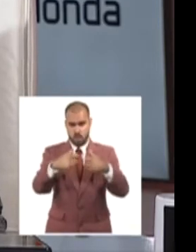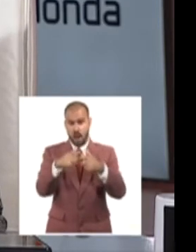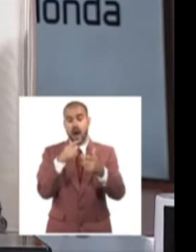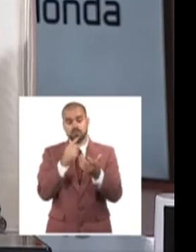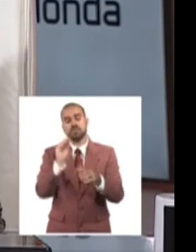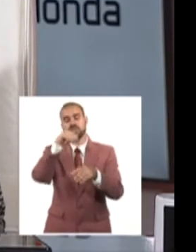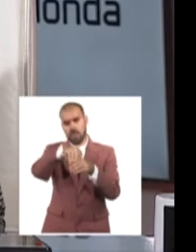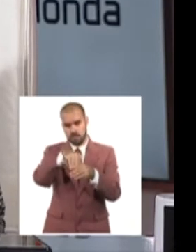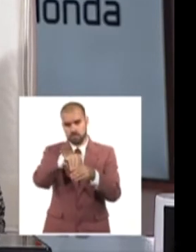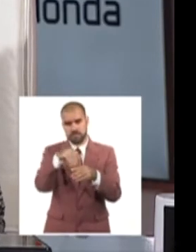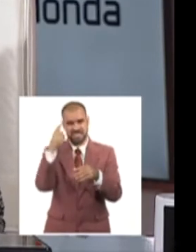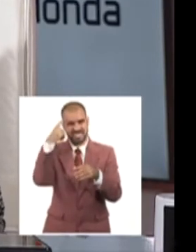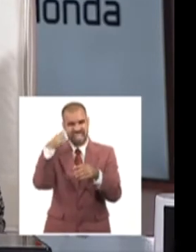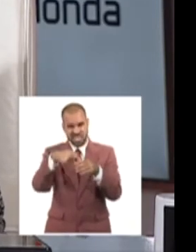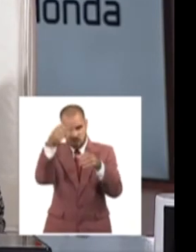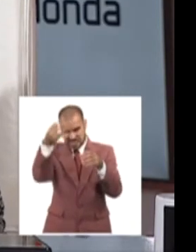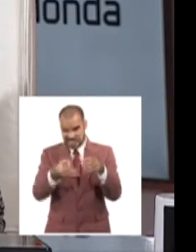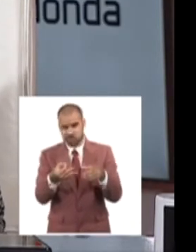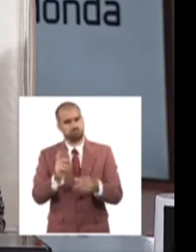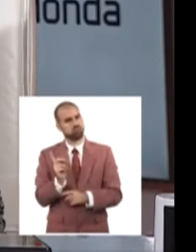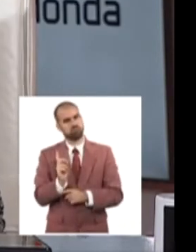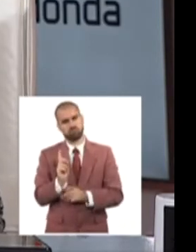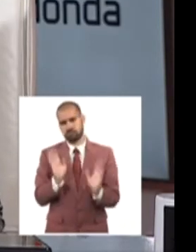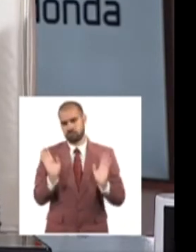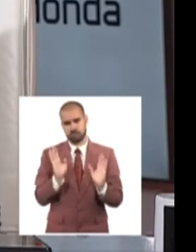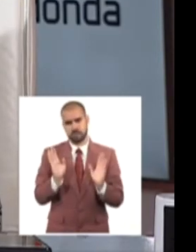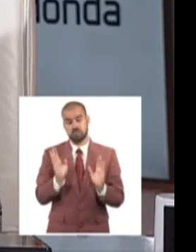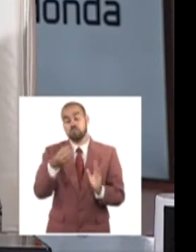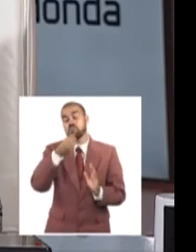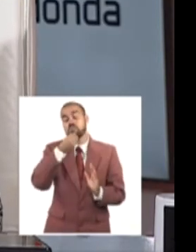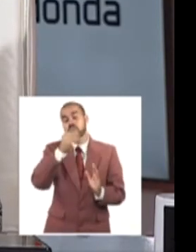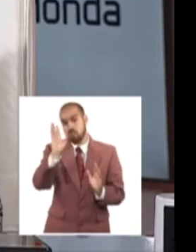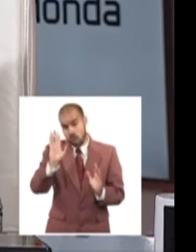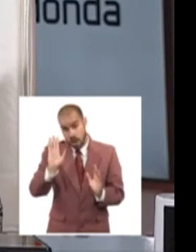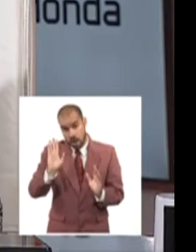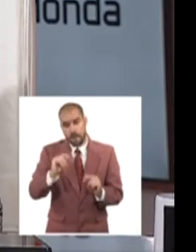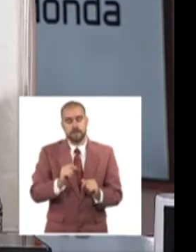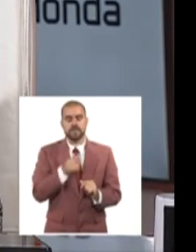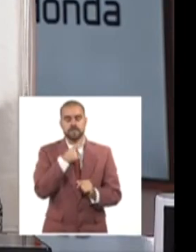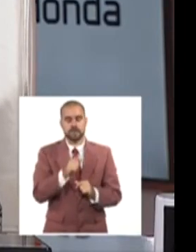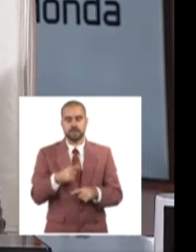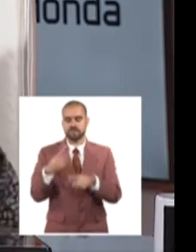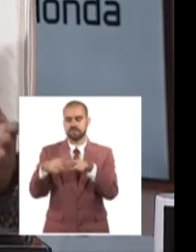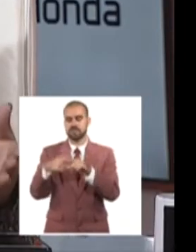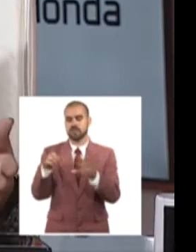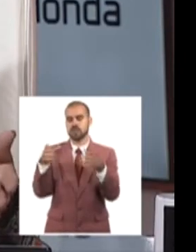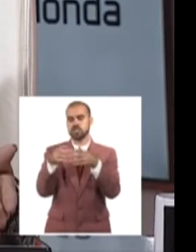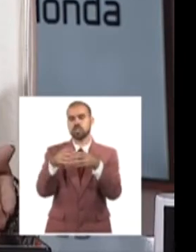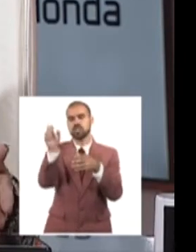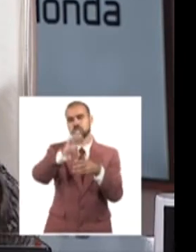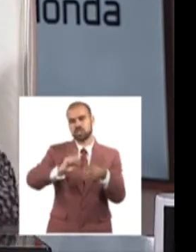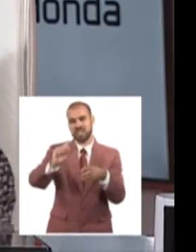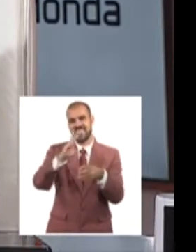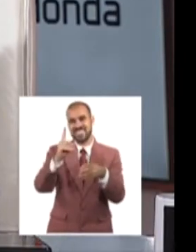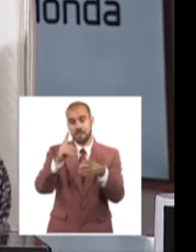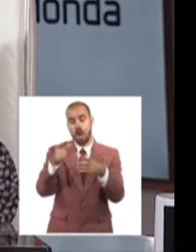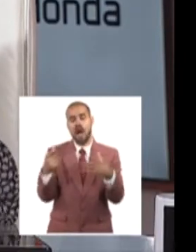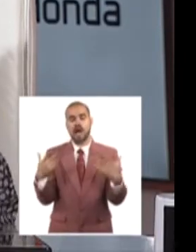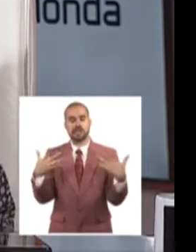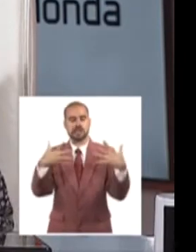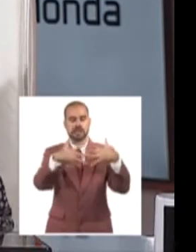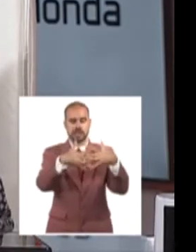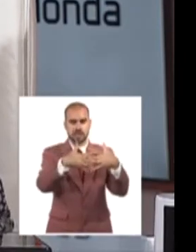pero aún eso no está definido probablemente probablemente el partido de la sociedad democracia brasileña se una a ellos para